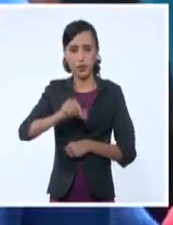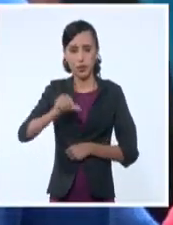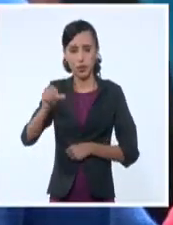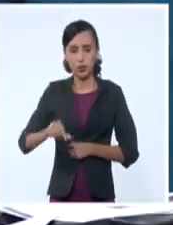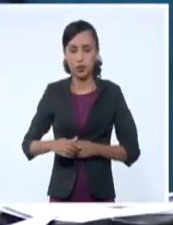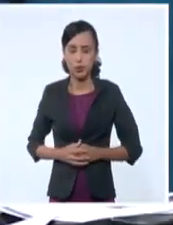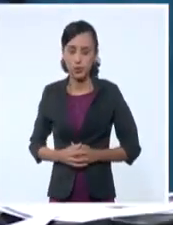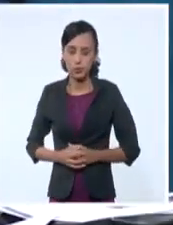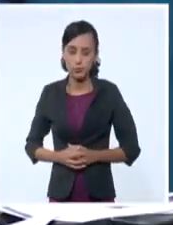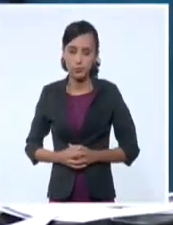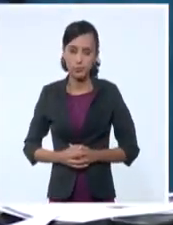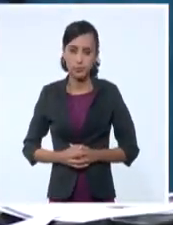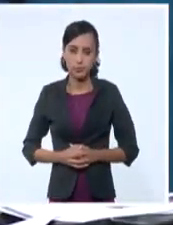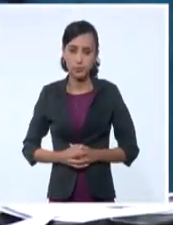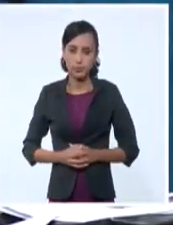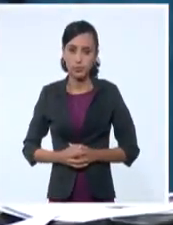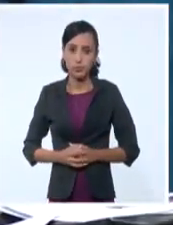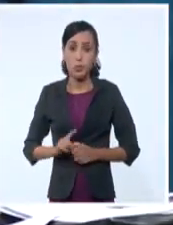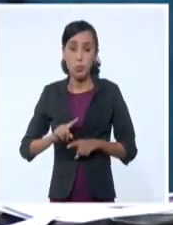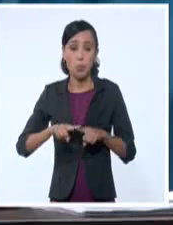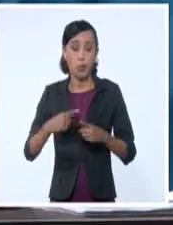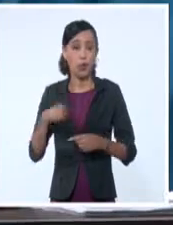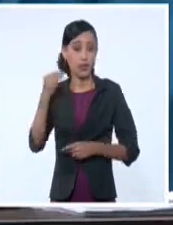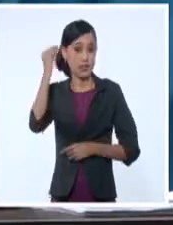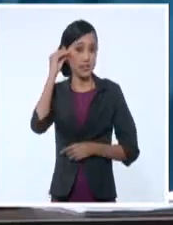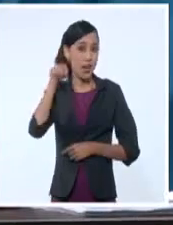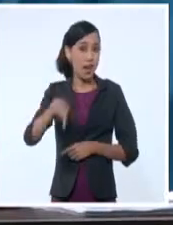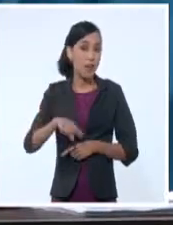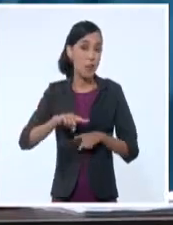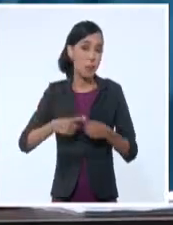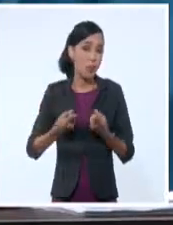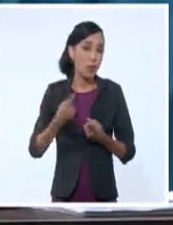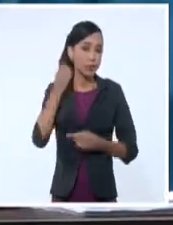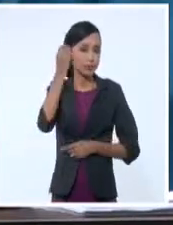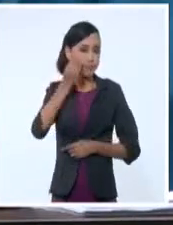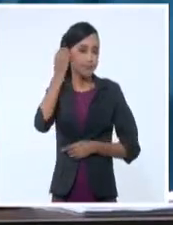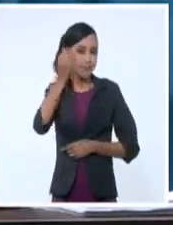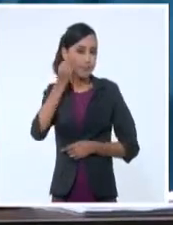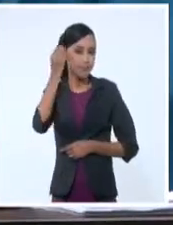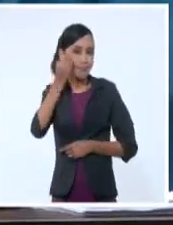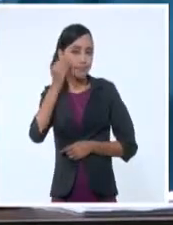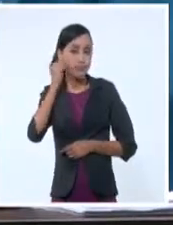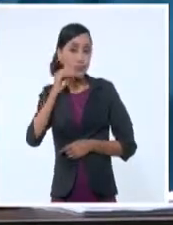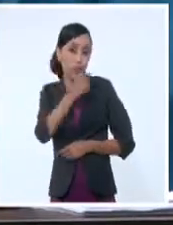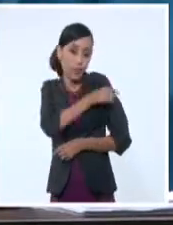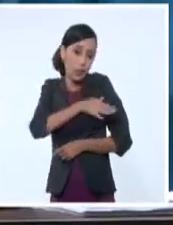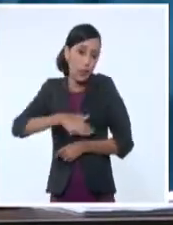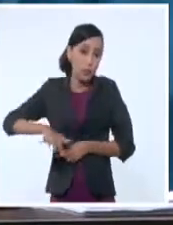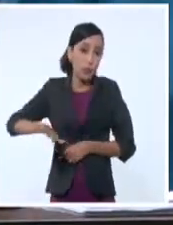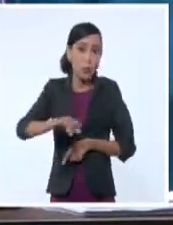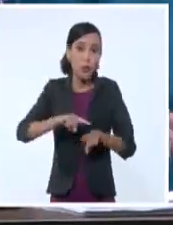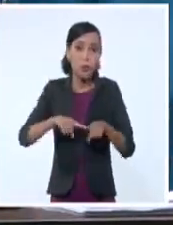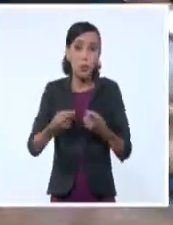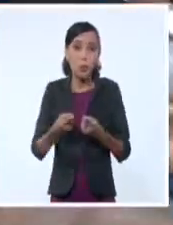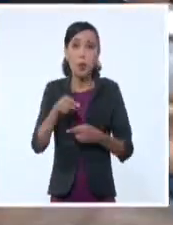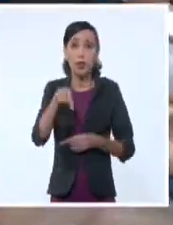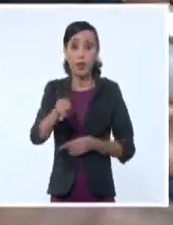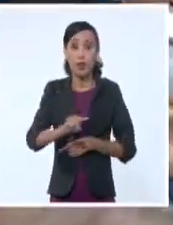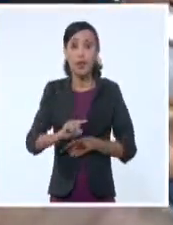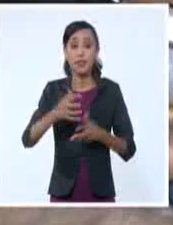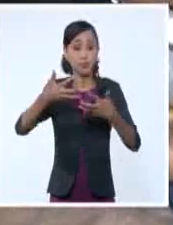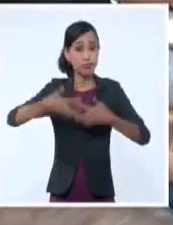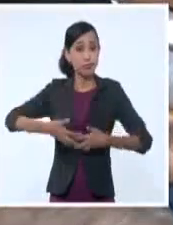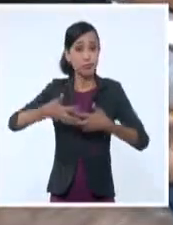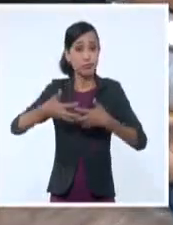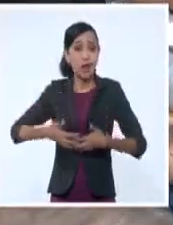fundamentalmente a la juventud, pues conoce, dijo, por los estados de opinión, de preocupaciones por parte del pueblo, porque esta emblemática industria ha